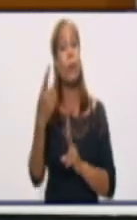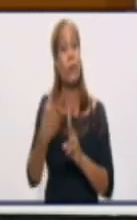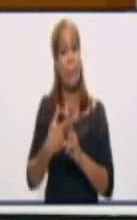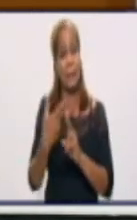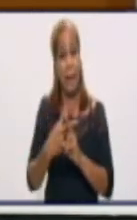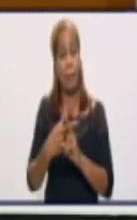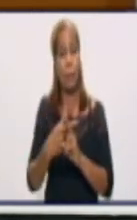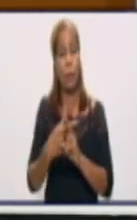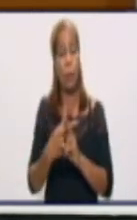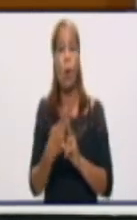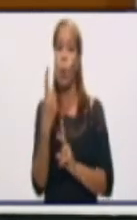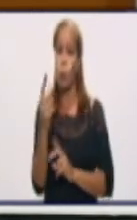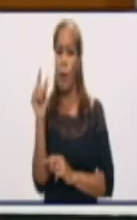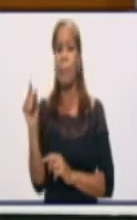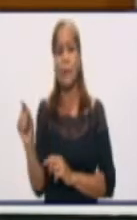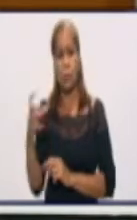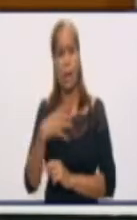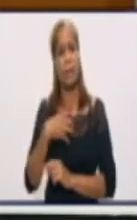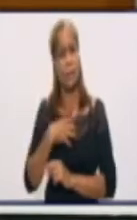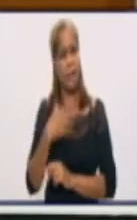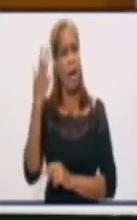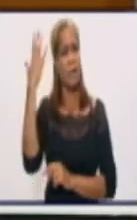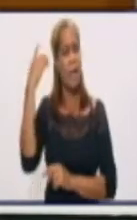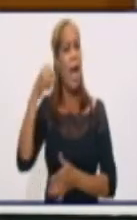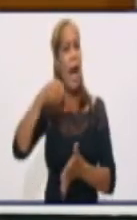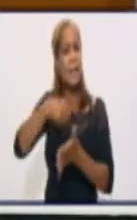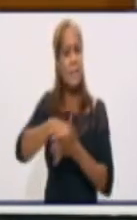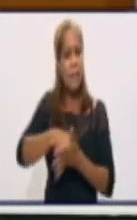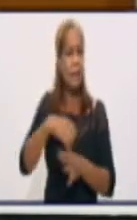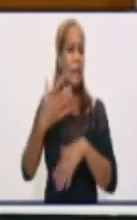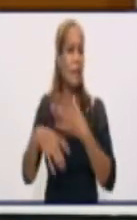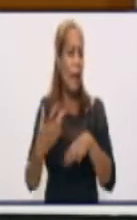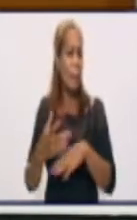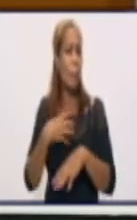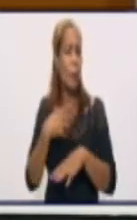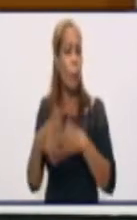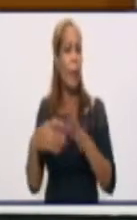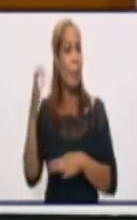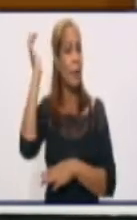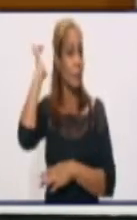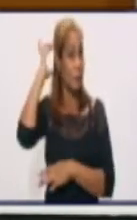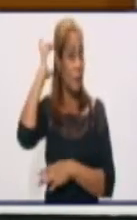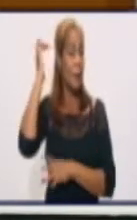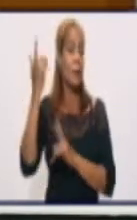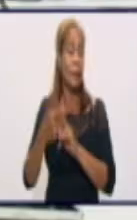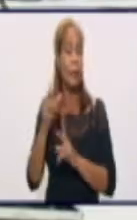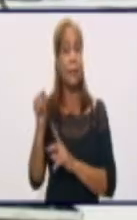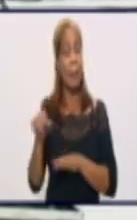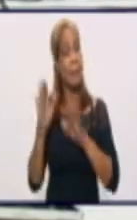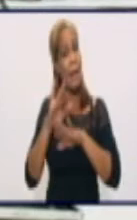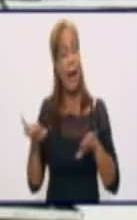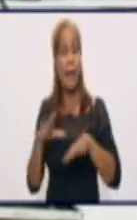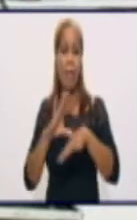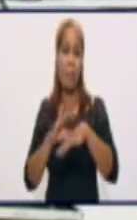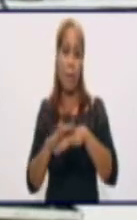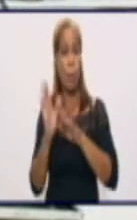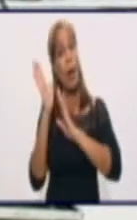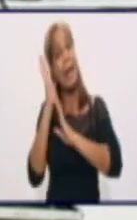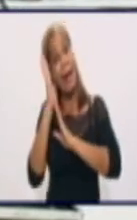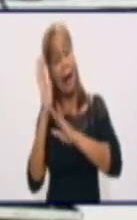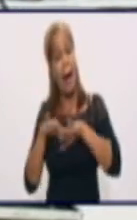un paciente con antecedentes de un accidente vascular encefálico, por lo cual estaba postrado, con el